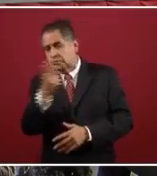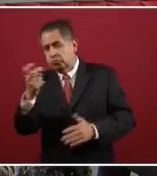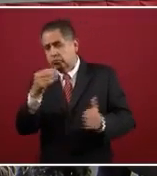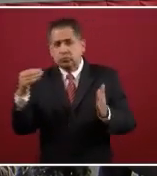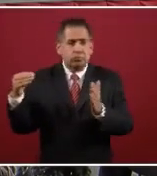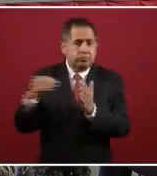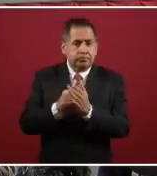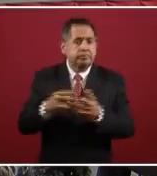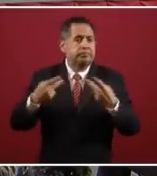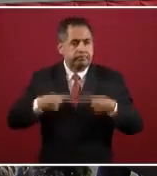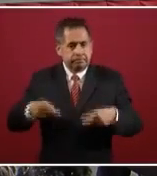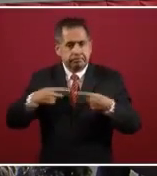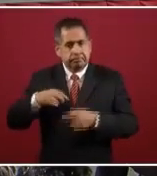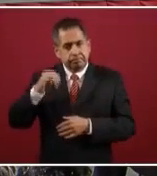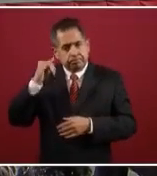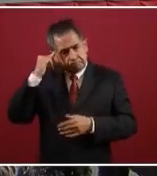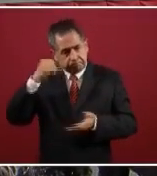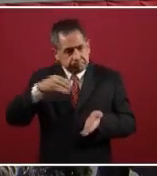sembradores.